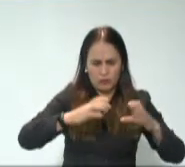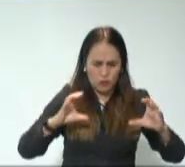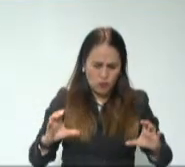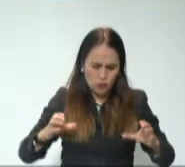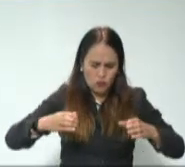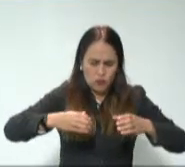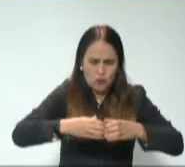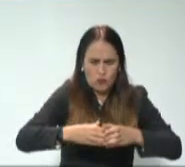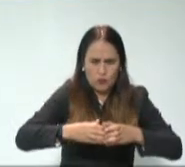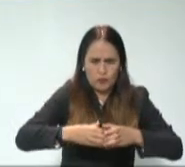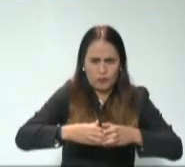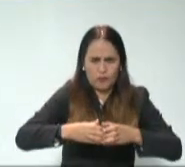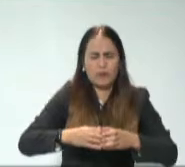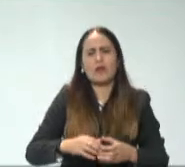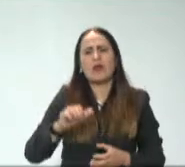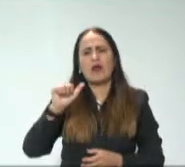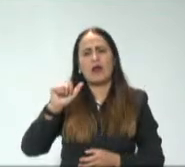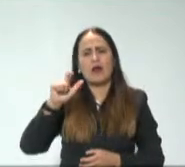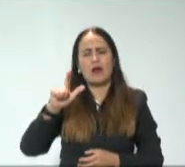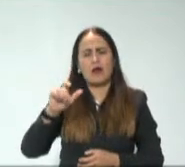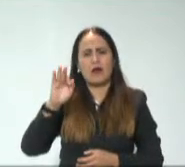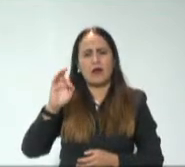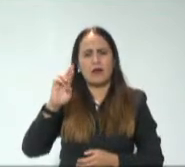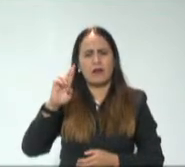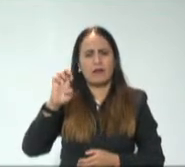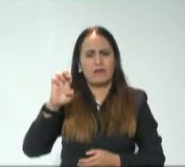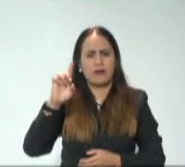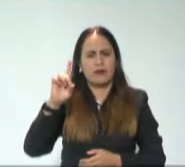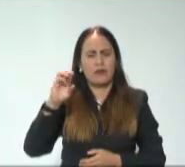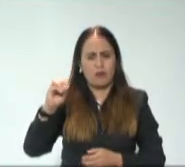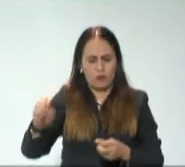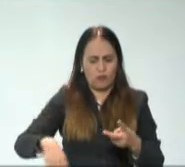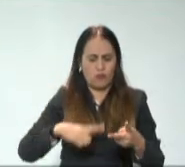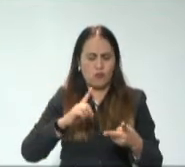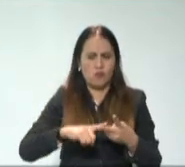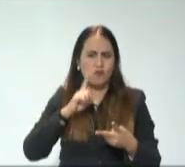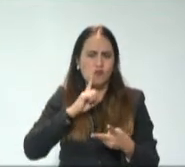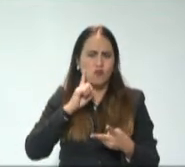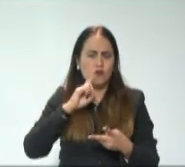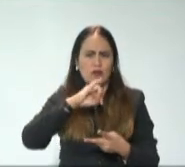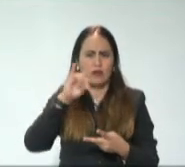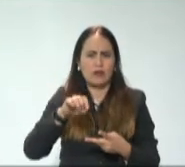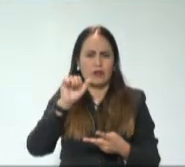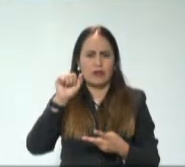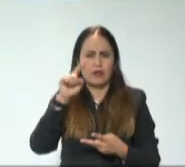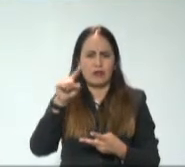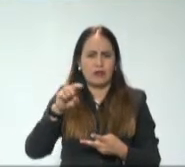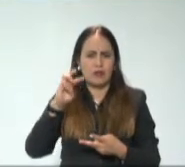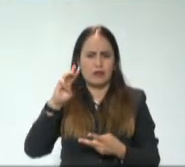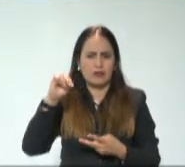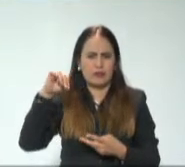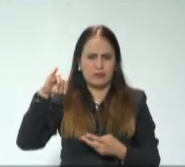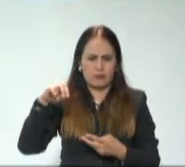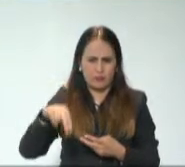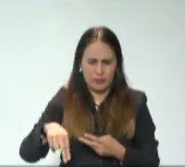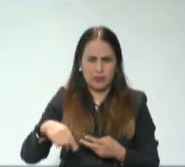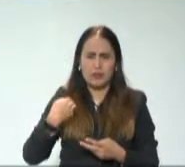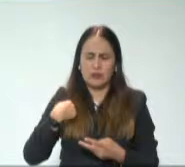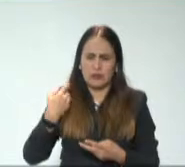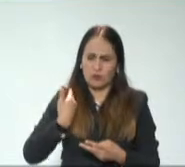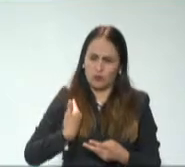comité con el ministro Alfredo Gutiérrez Ortiz Mena la ministra Yazmín Esquivel que se incorporó hace poco tiempo y yo lo